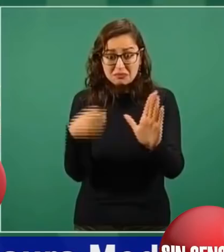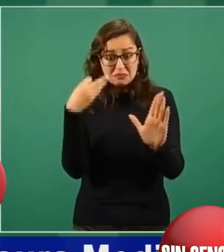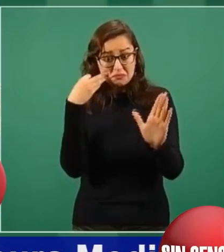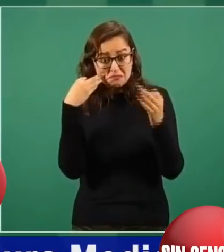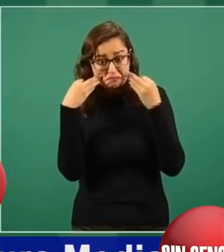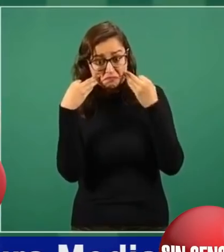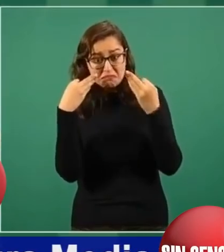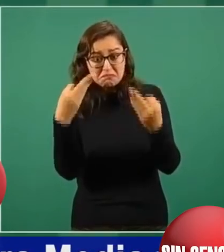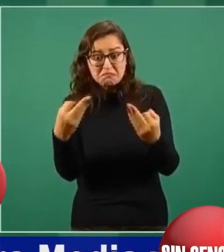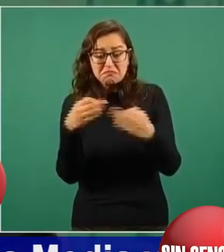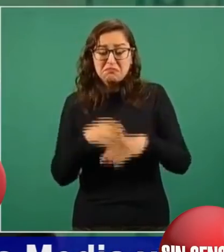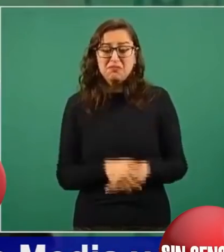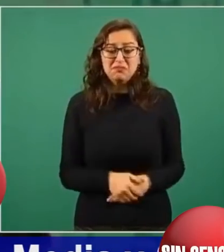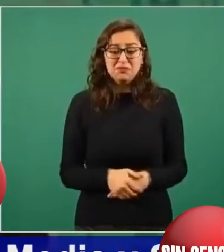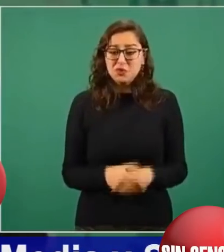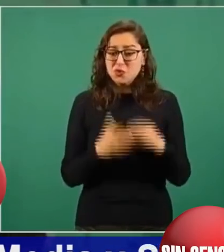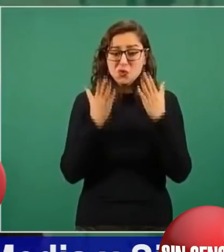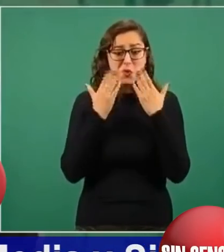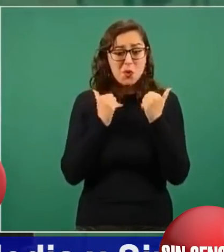manejarse